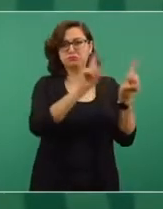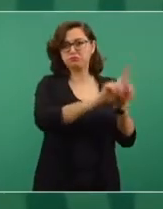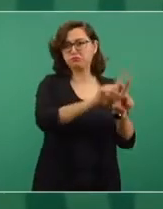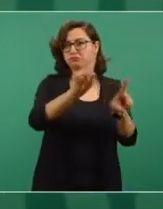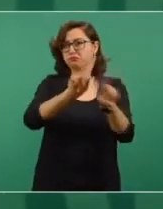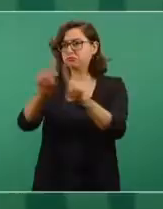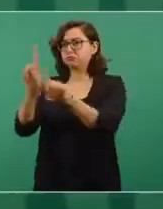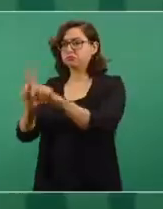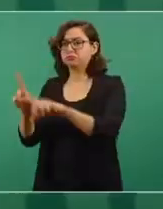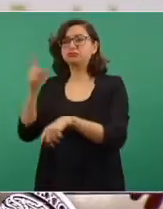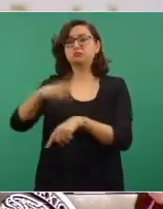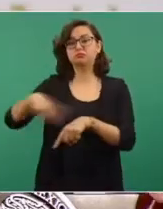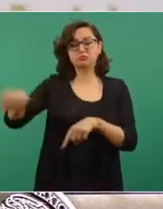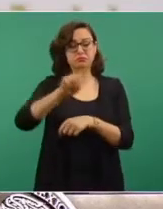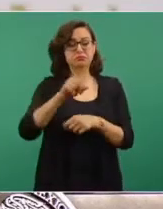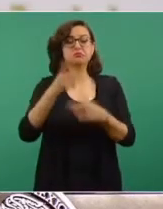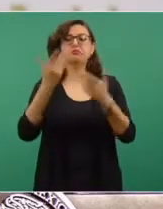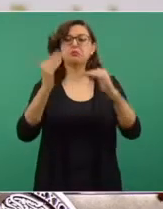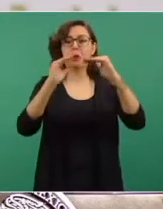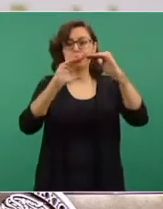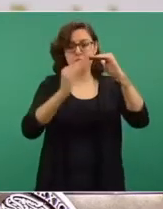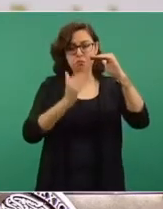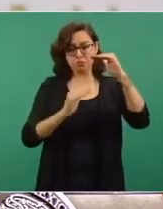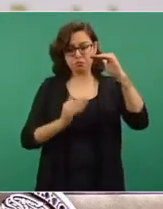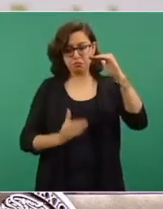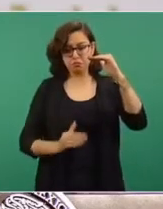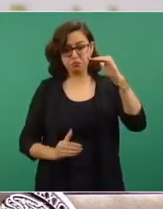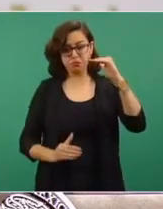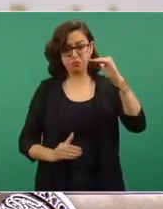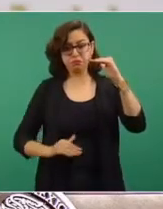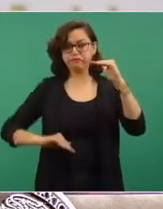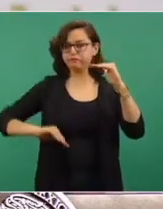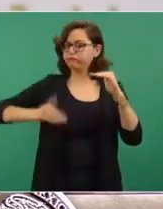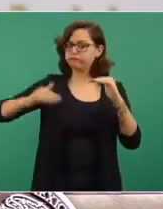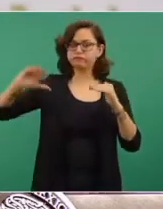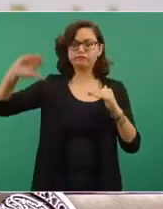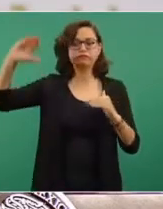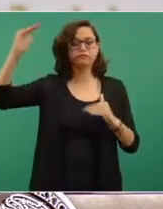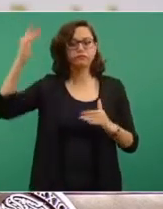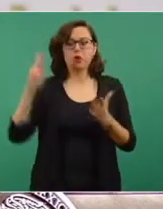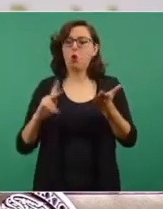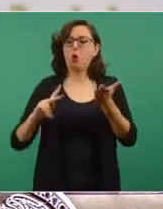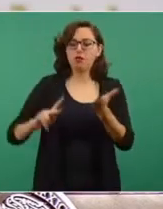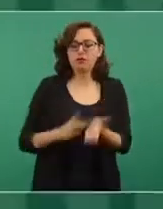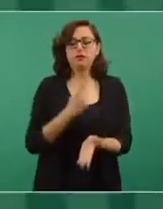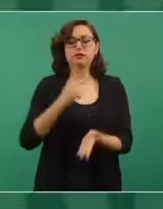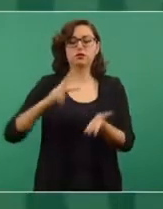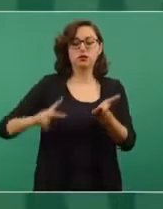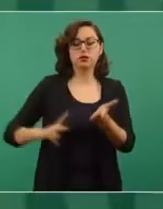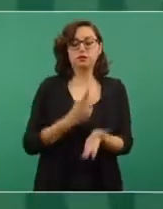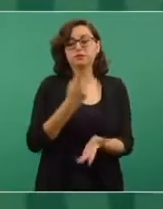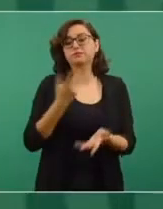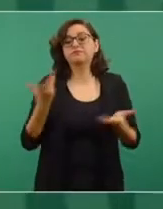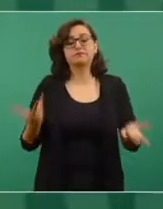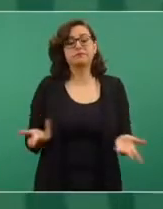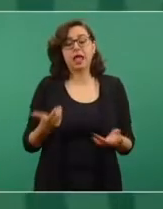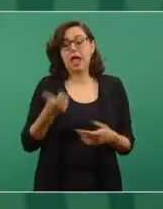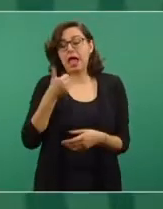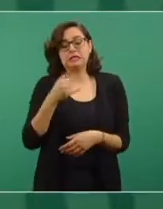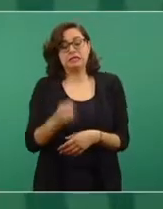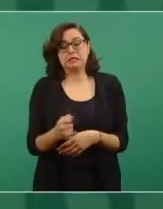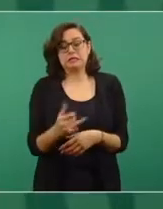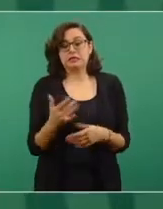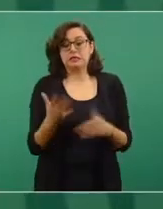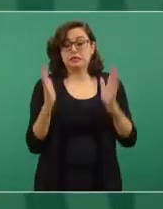garantía de que en un país se va a extinguir la epidemia mientras siga la epidemia en cualquier otra parte del mundo. ¿Por qué lo decimos? Porque